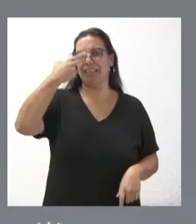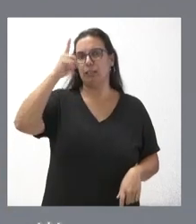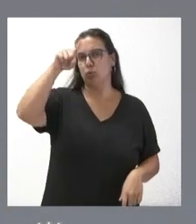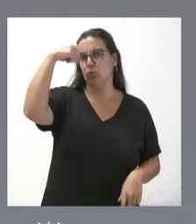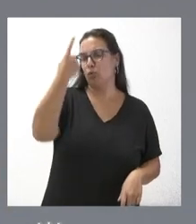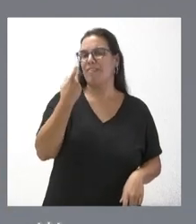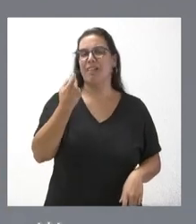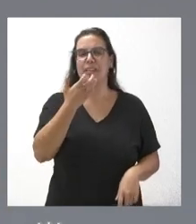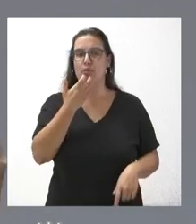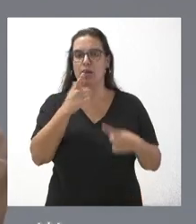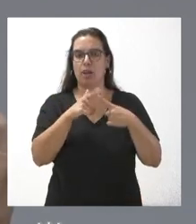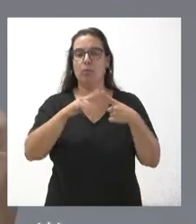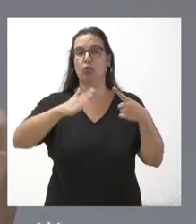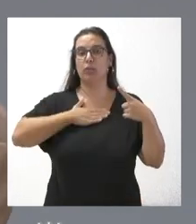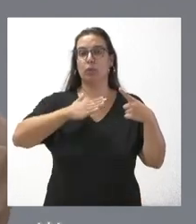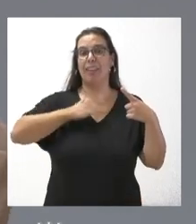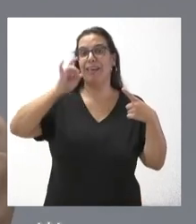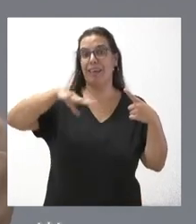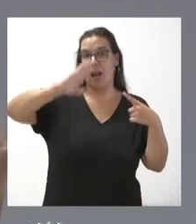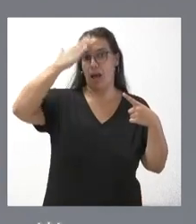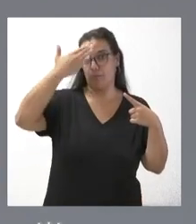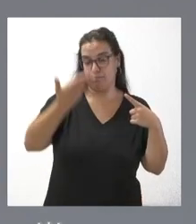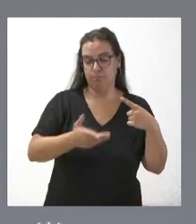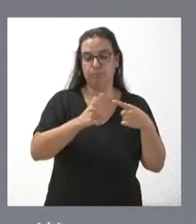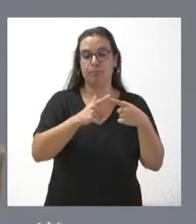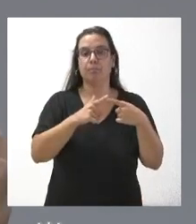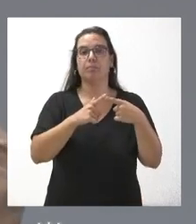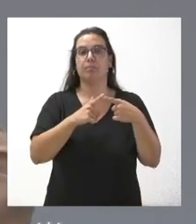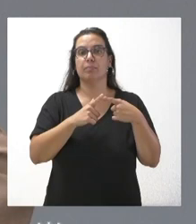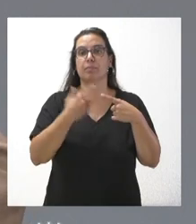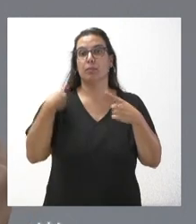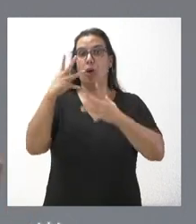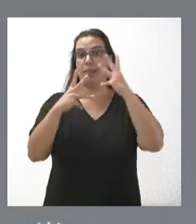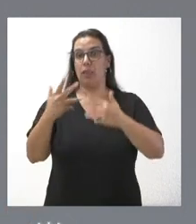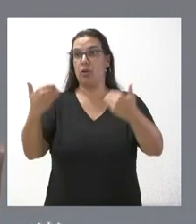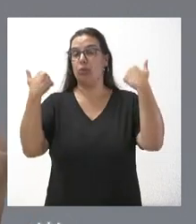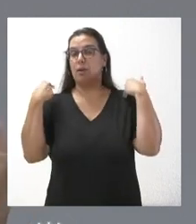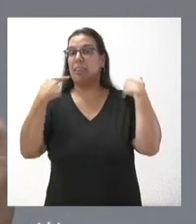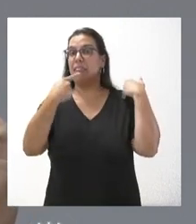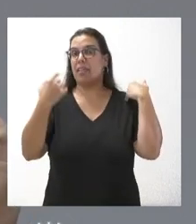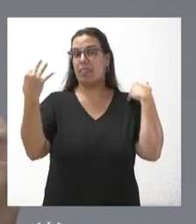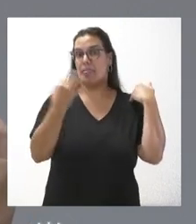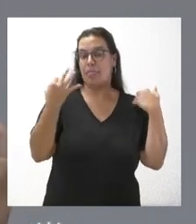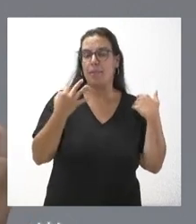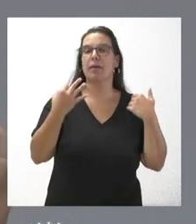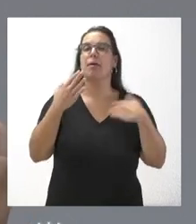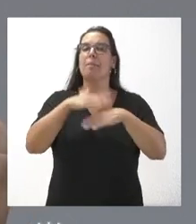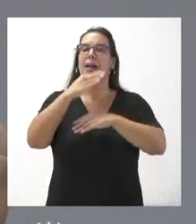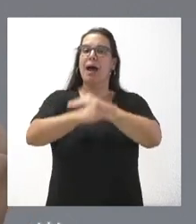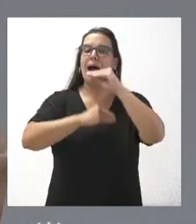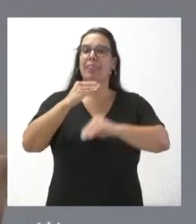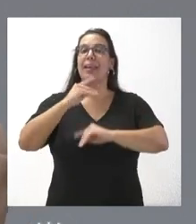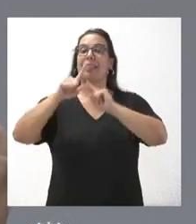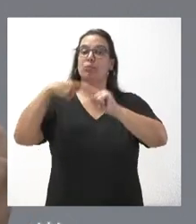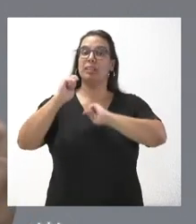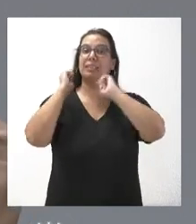la determinación de la titularidad del bien que señalará la Administración competente para de realizar dicha declaración